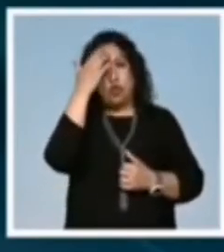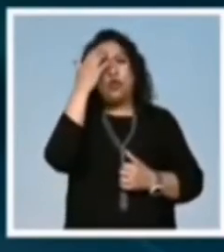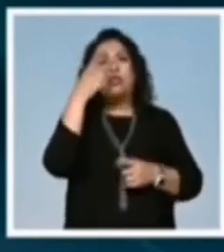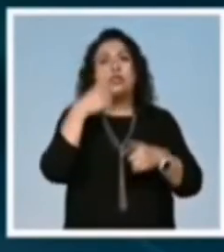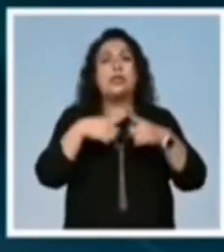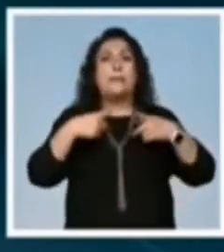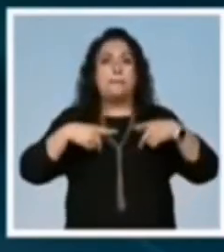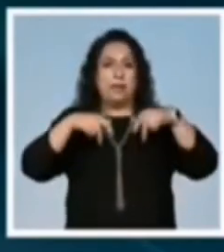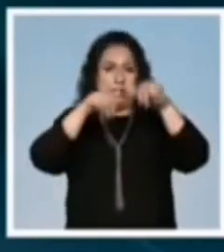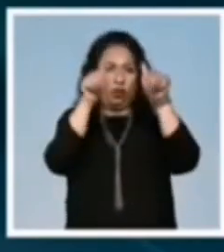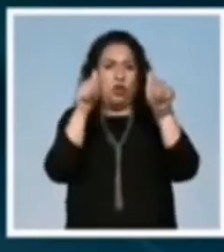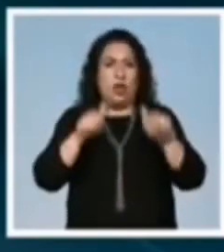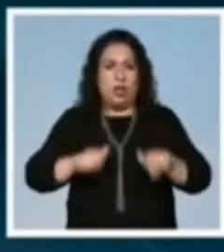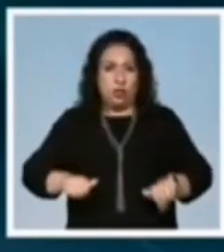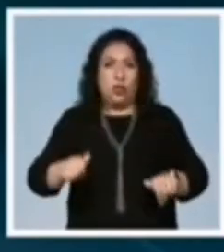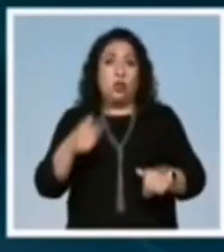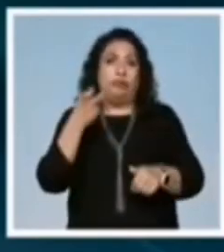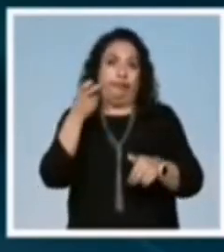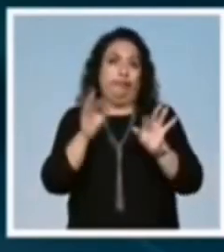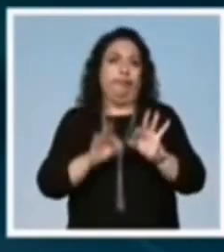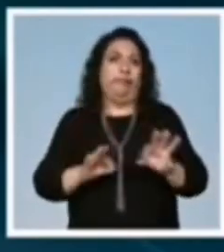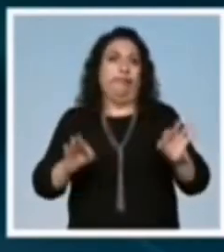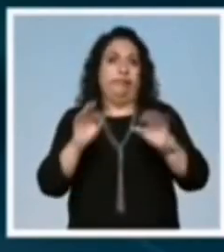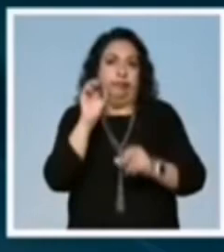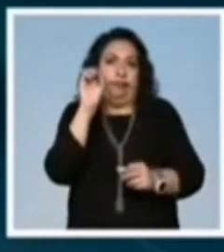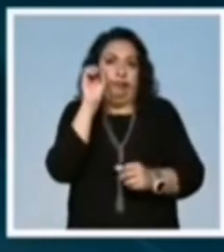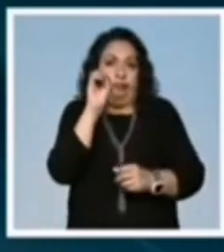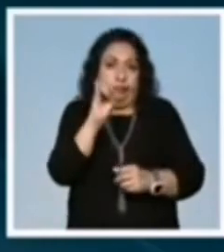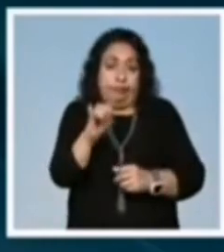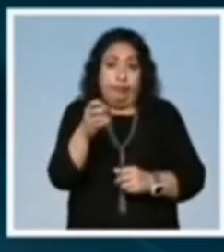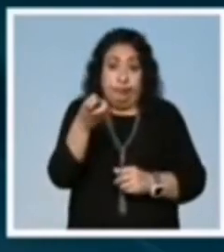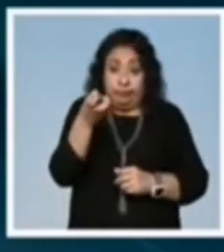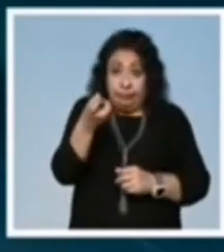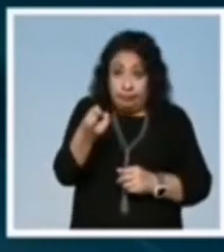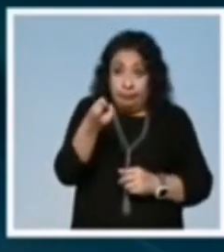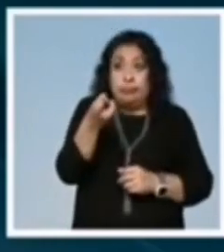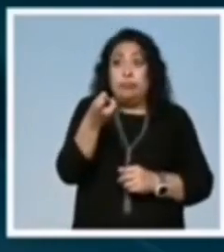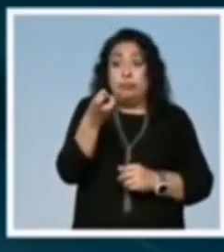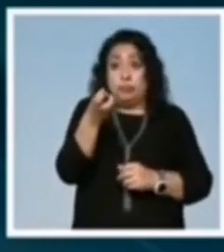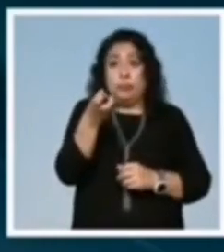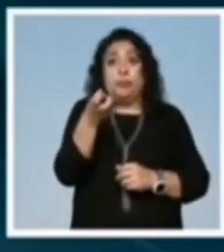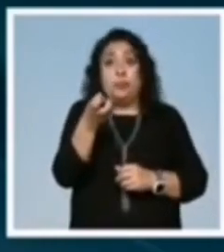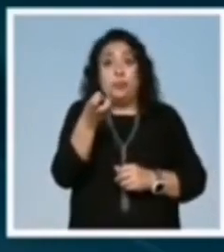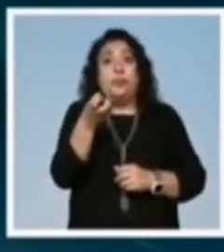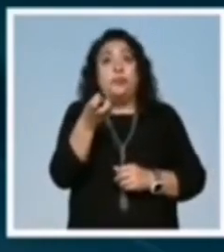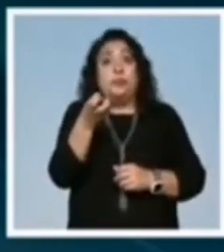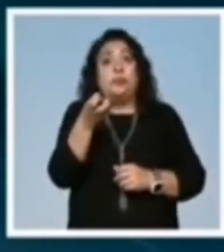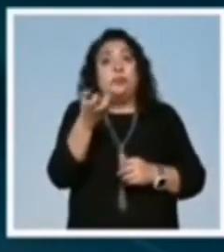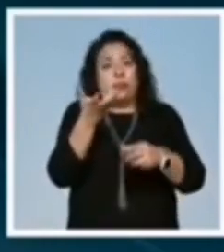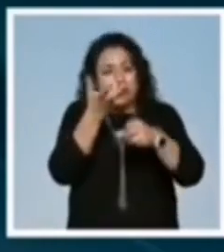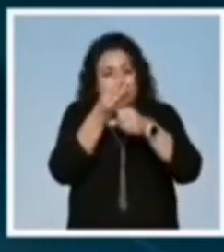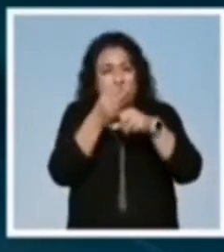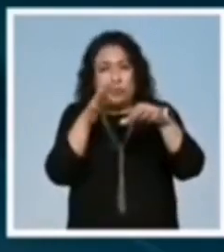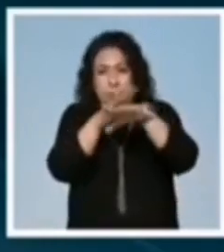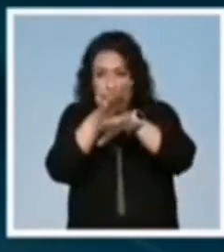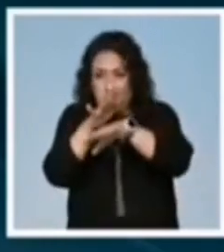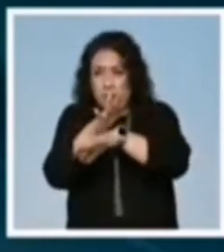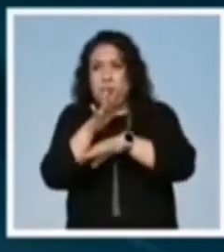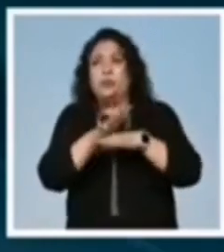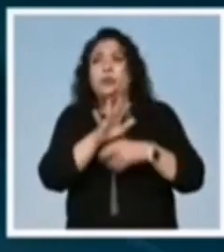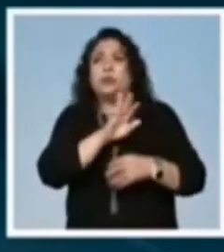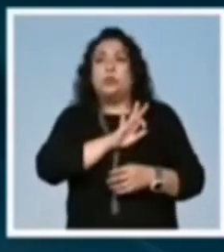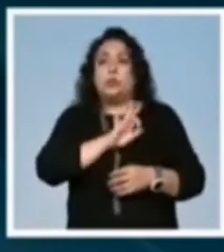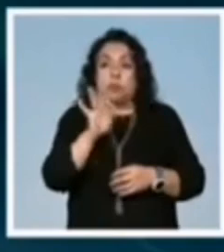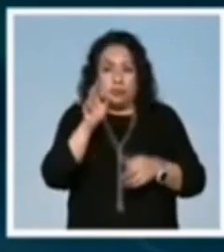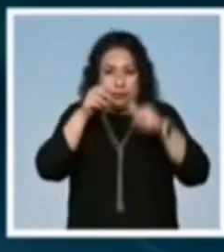escultor, y eso es muy importante, porque a partir de precisamente de esta remodelación se va a